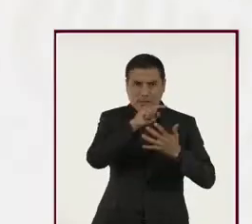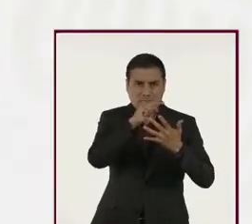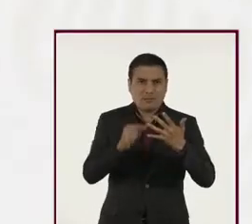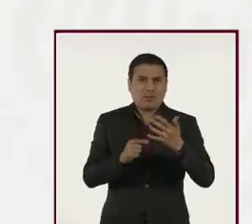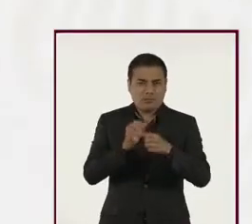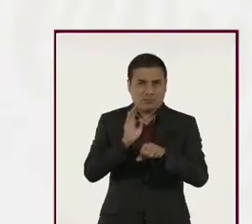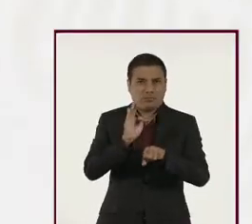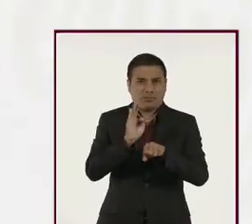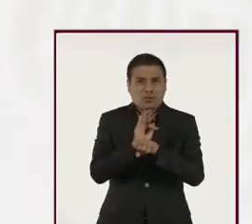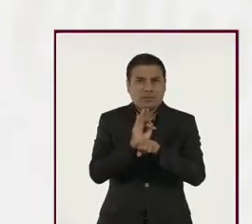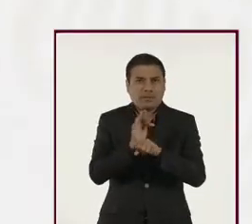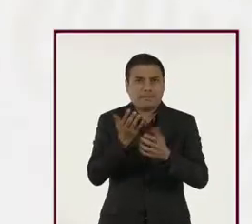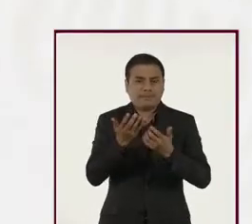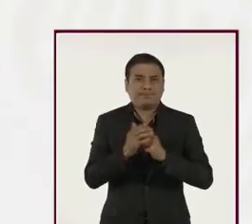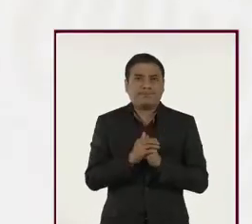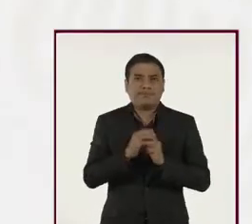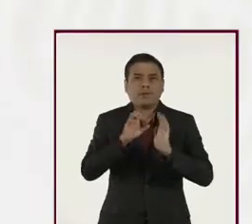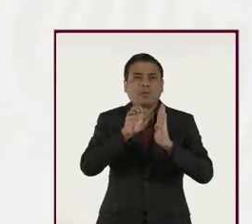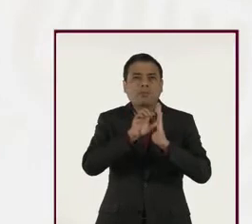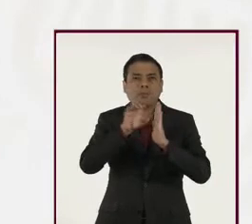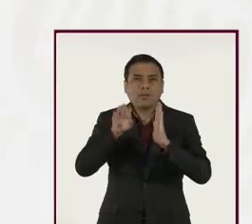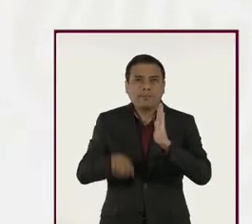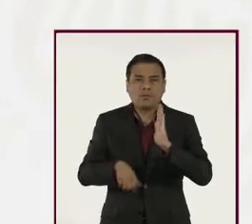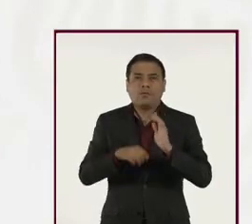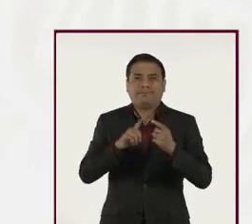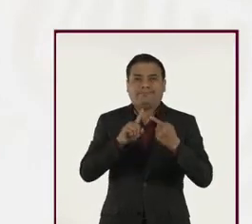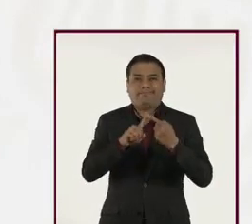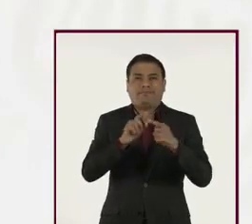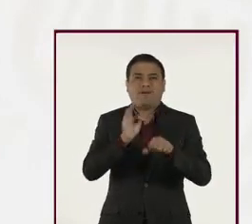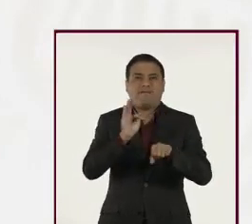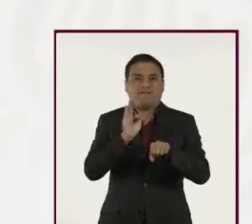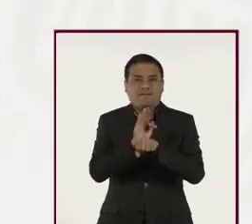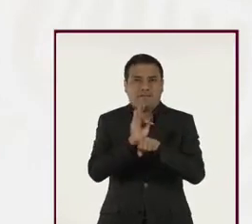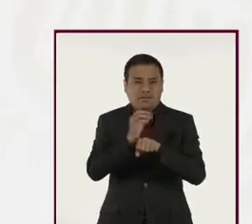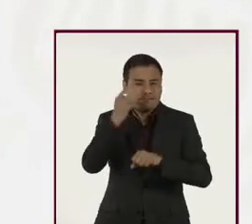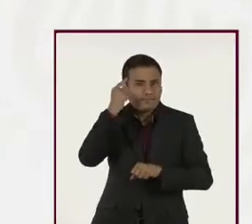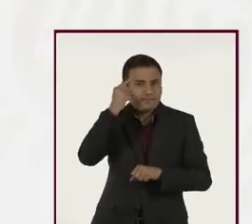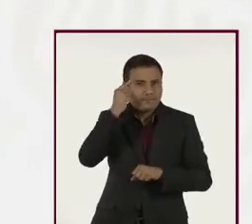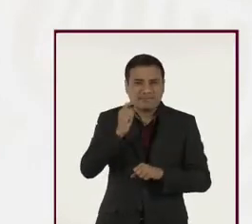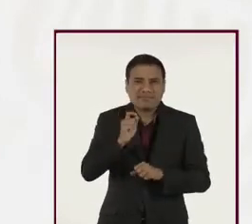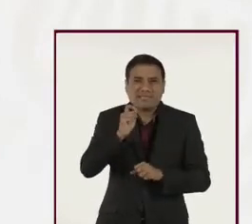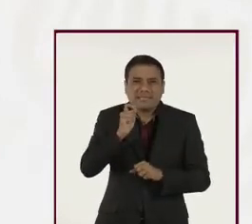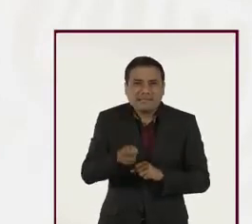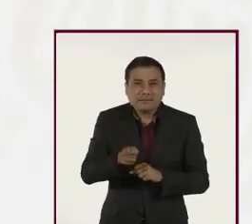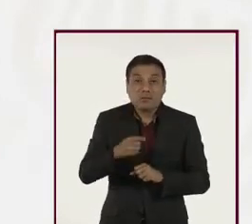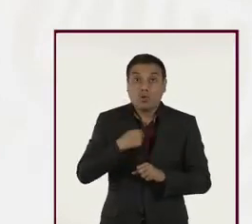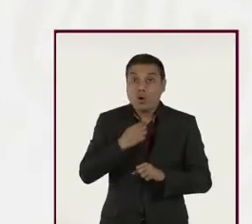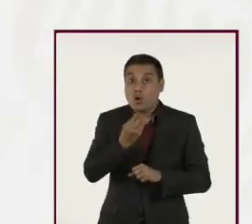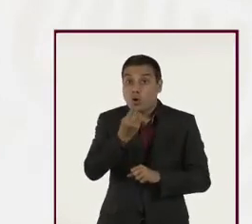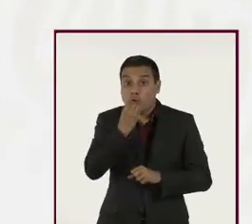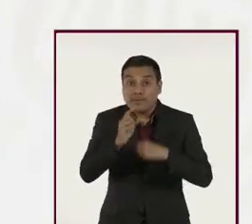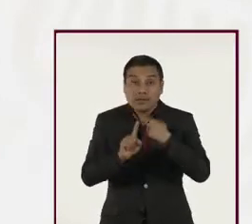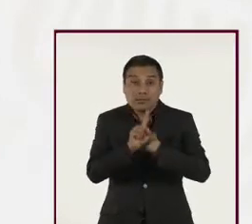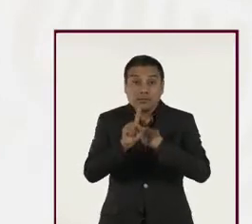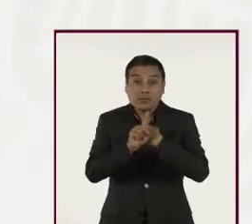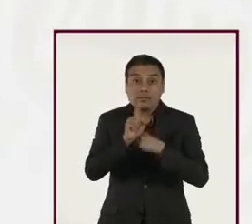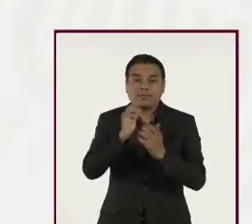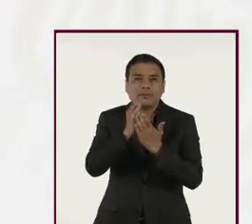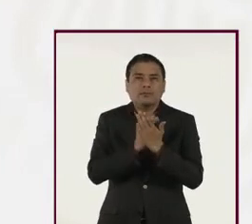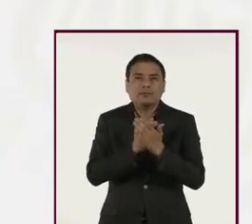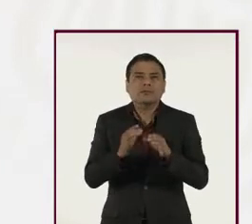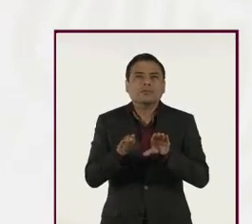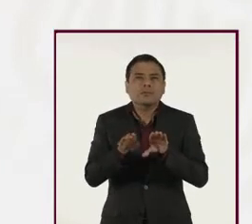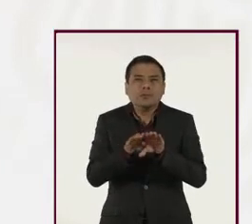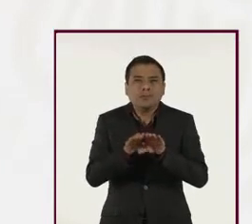es dentro de estos factores psicológicos, lo que más se ha asociado que nos puede ayudar a evitar estos trastornos de alimentación.